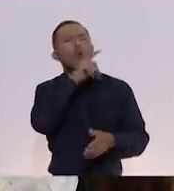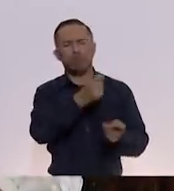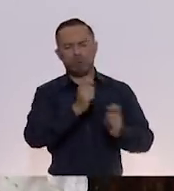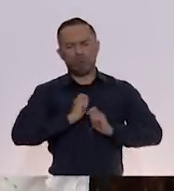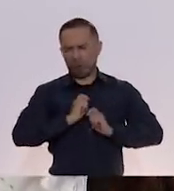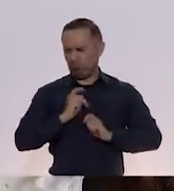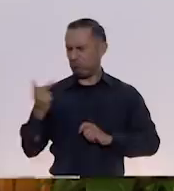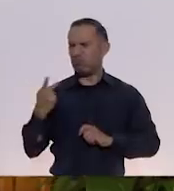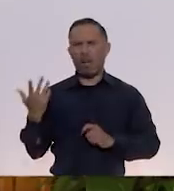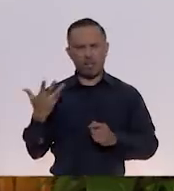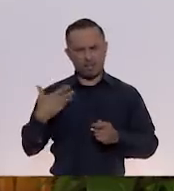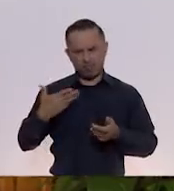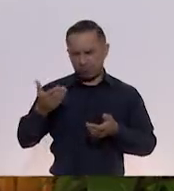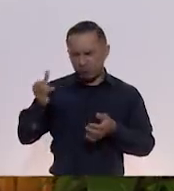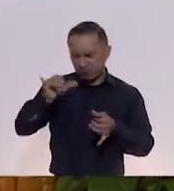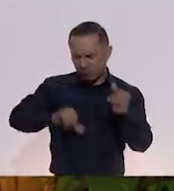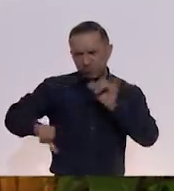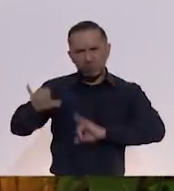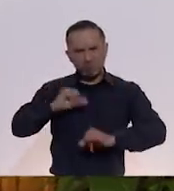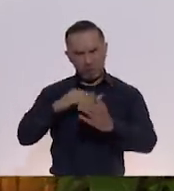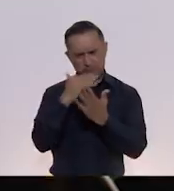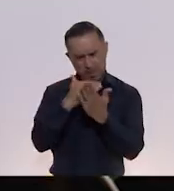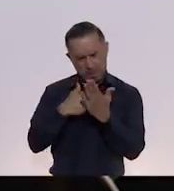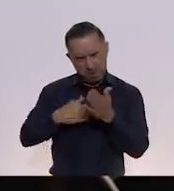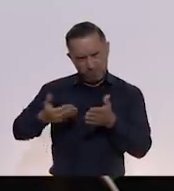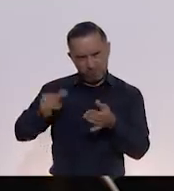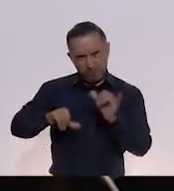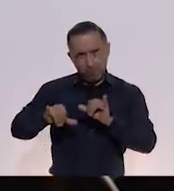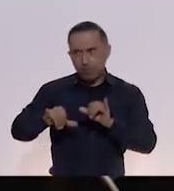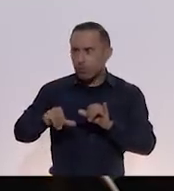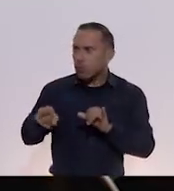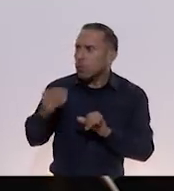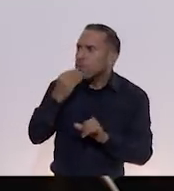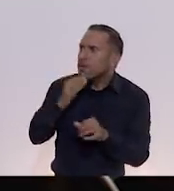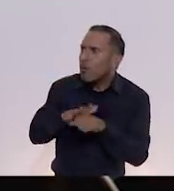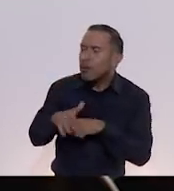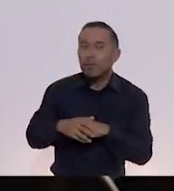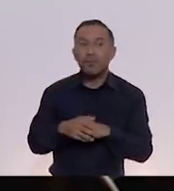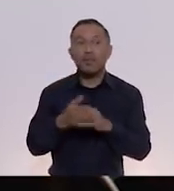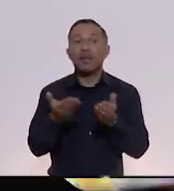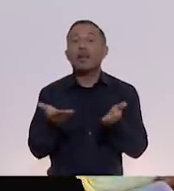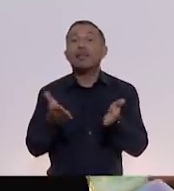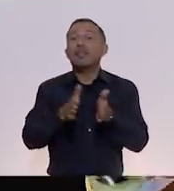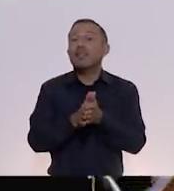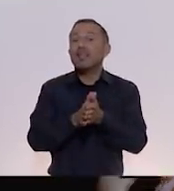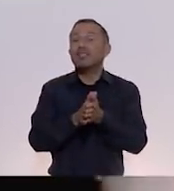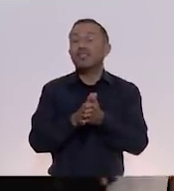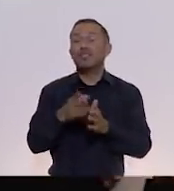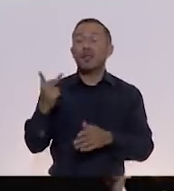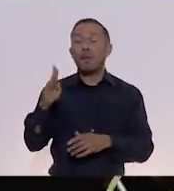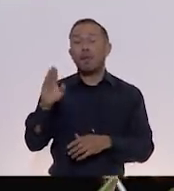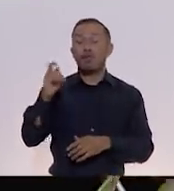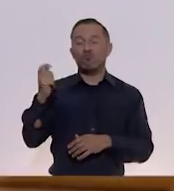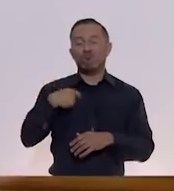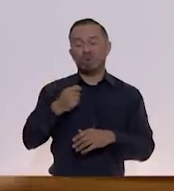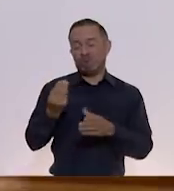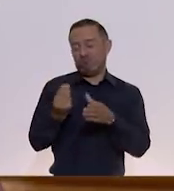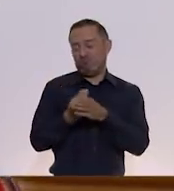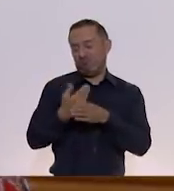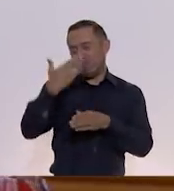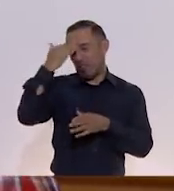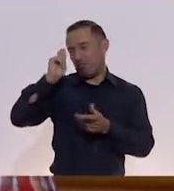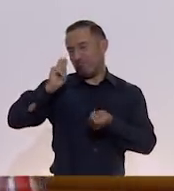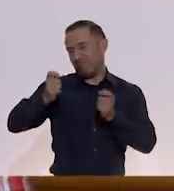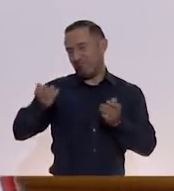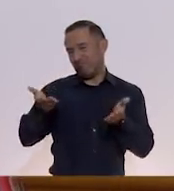todos los ingredientes. ¿Qué van a hacer? Quesadillas, salatere y Beto, nuestra especialidad. Ah,